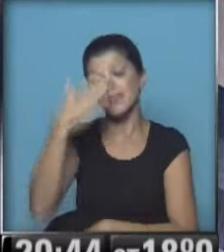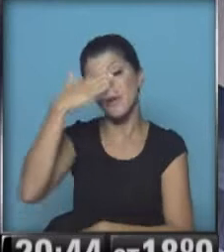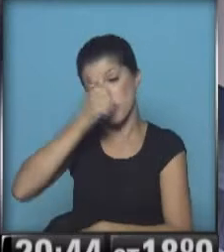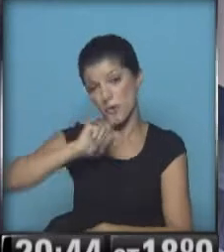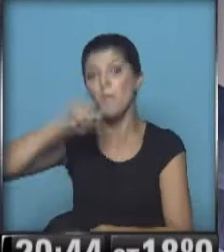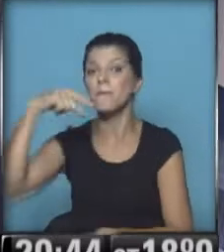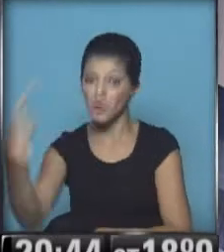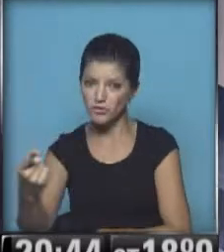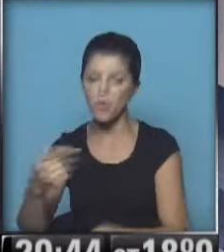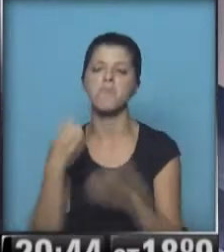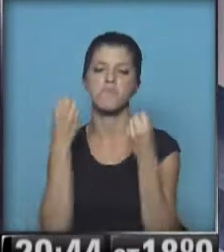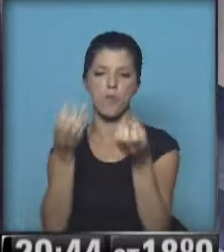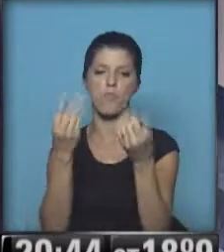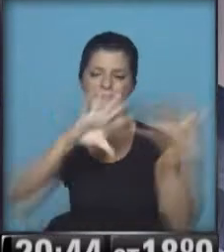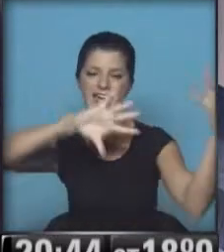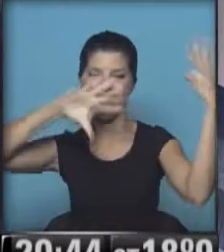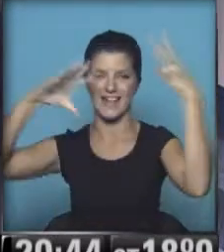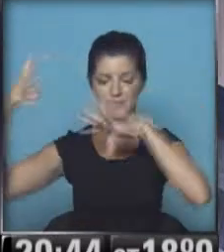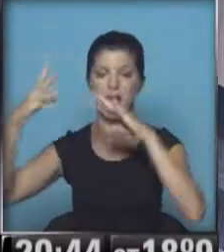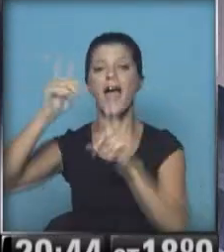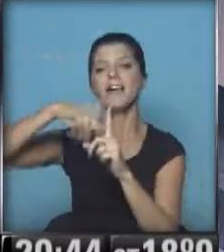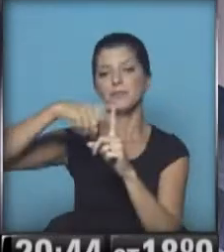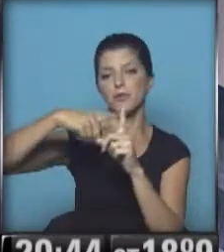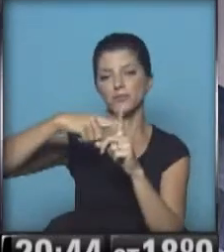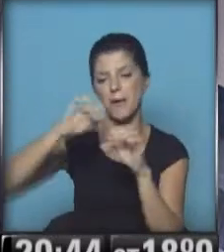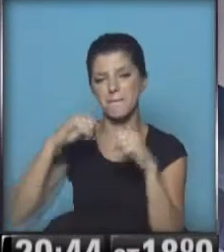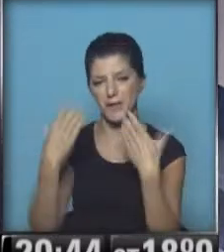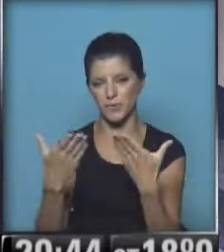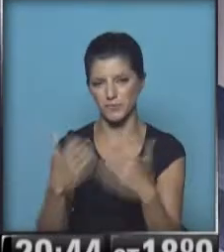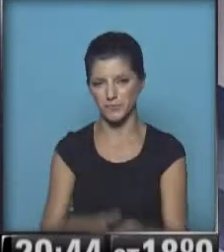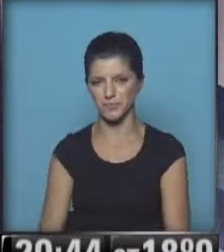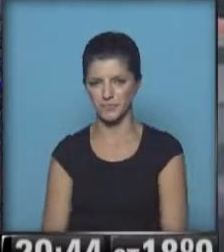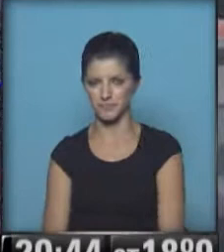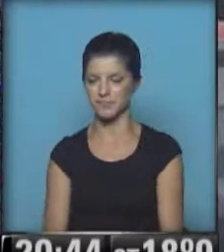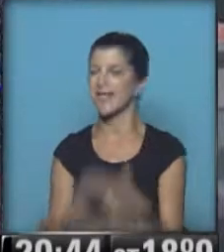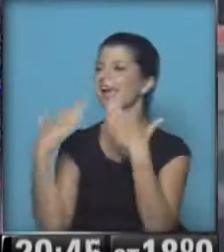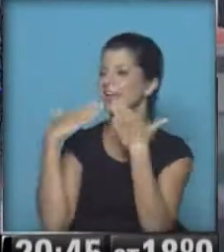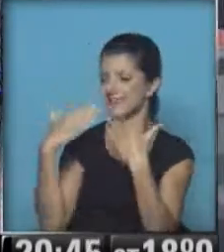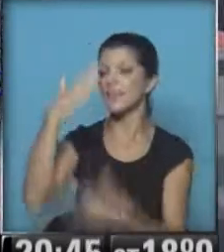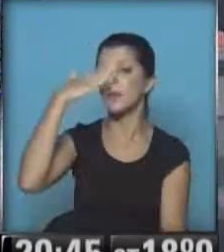el clásico, buenas condiciones meteorológicas con temperaturas un poquito más agradables. Gracias, Gaby.